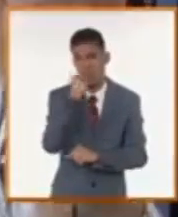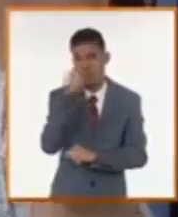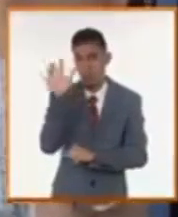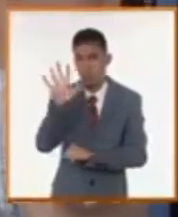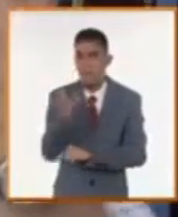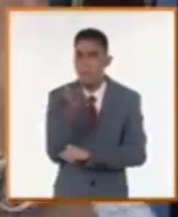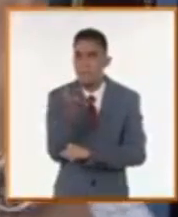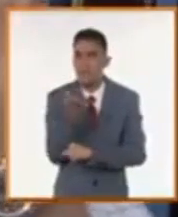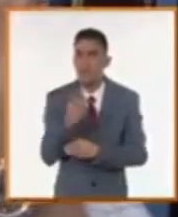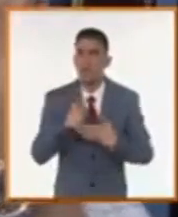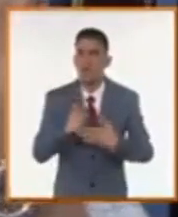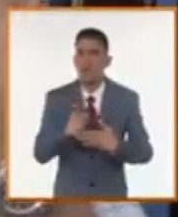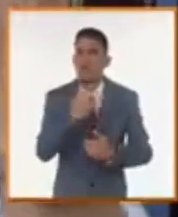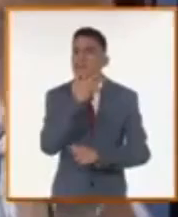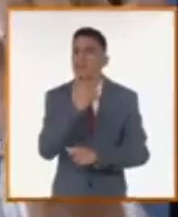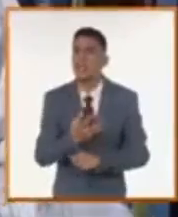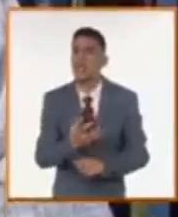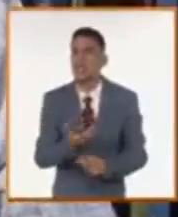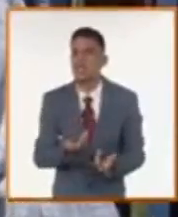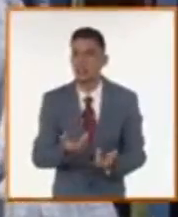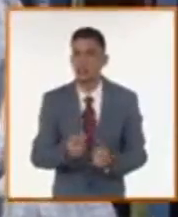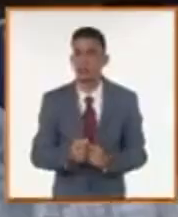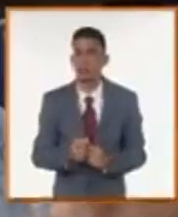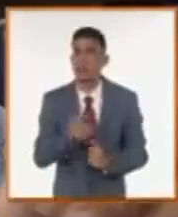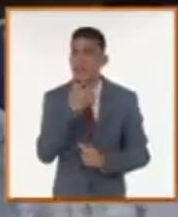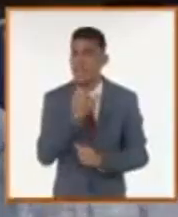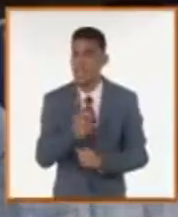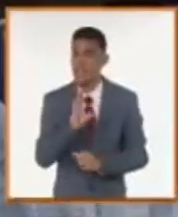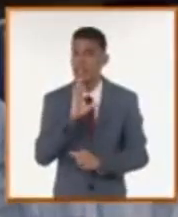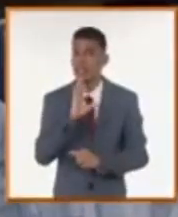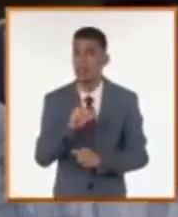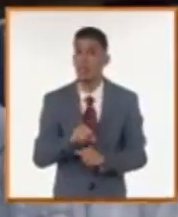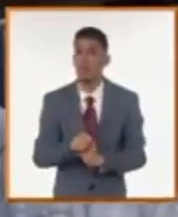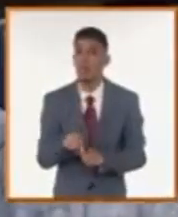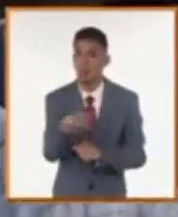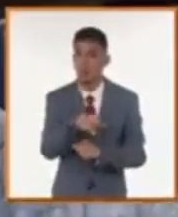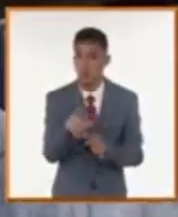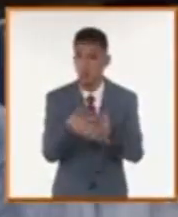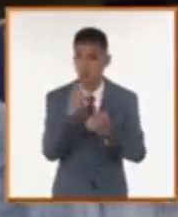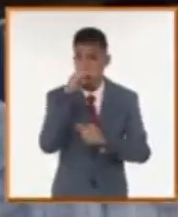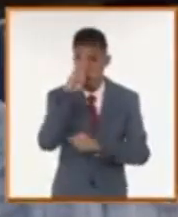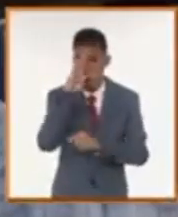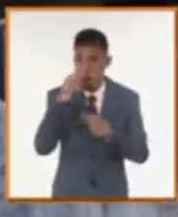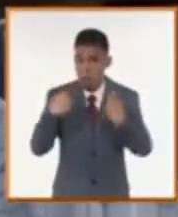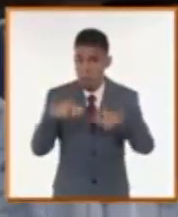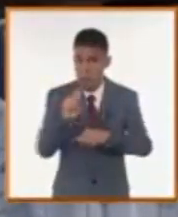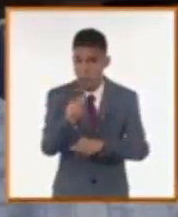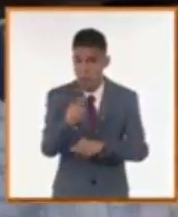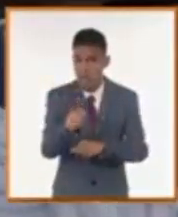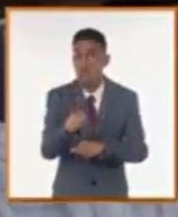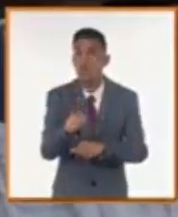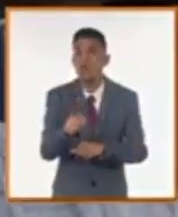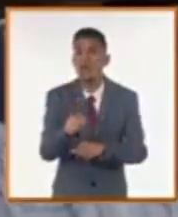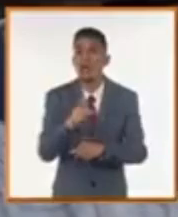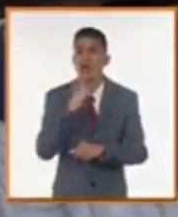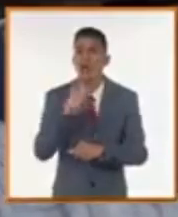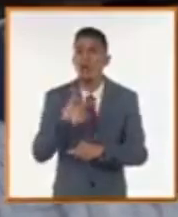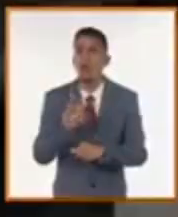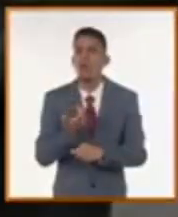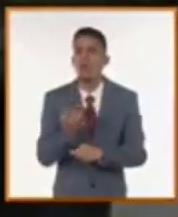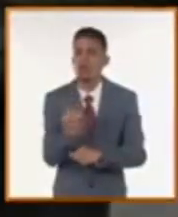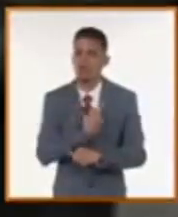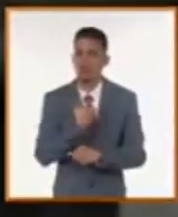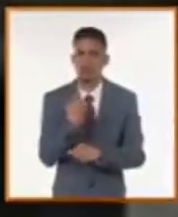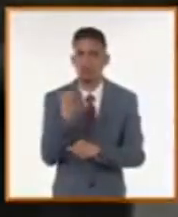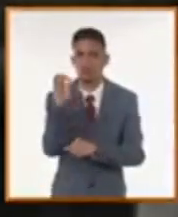el comandante sí solicitó que la agrupación allí en Cuito Cuanavale la mandábamos nosotros.